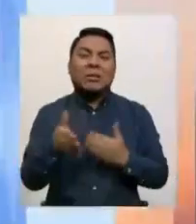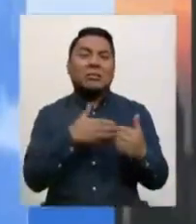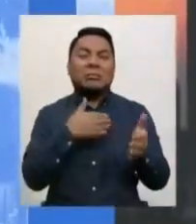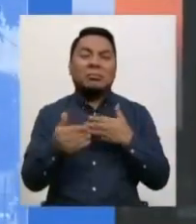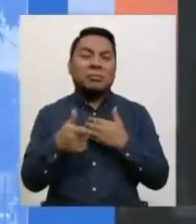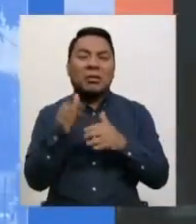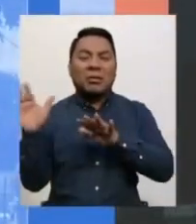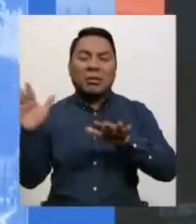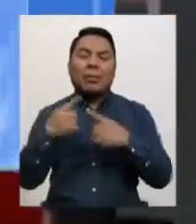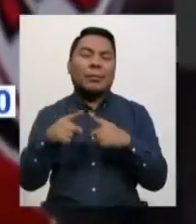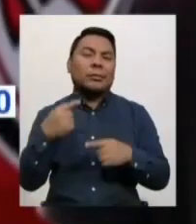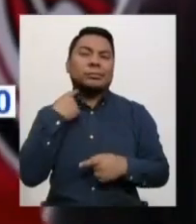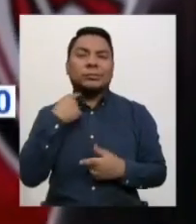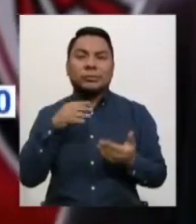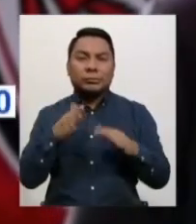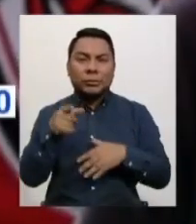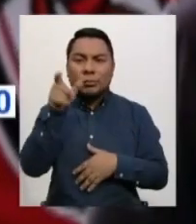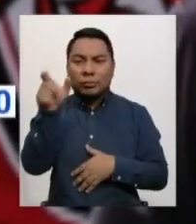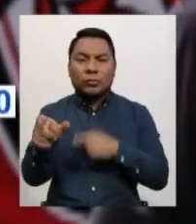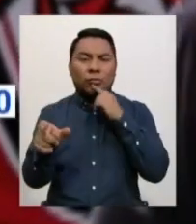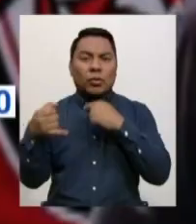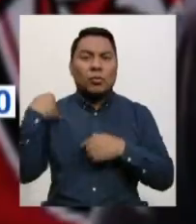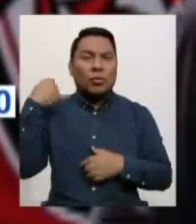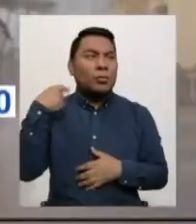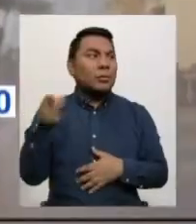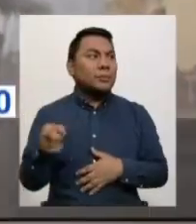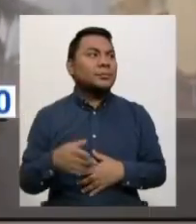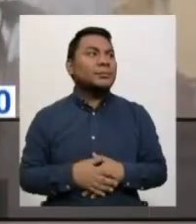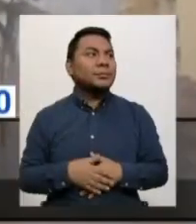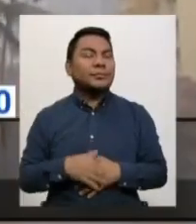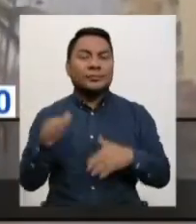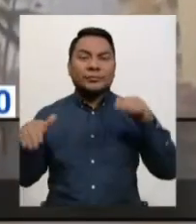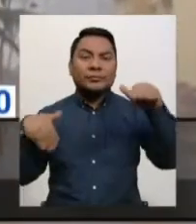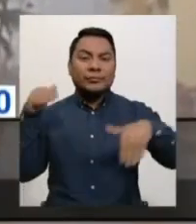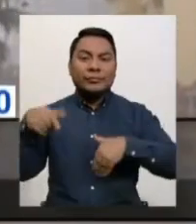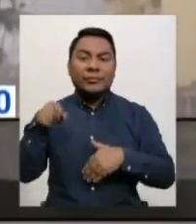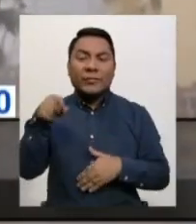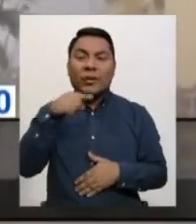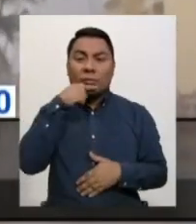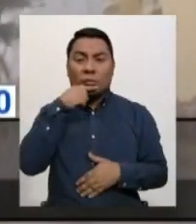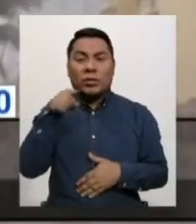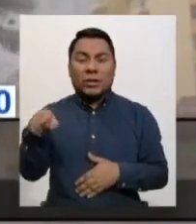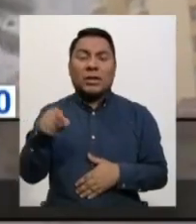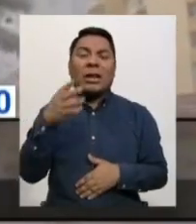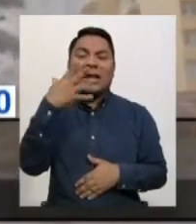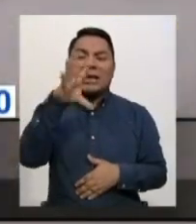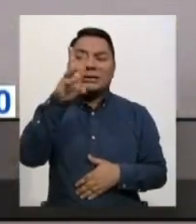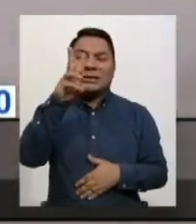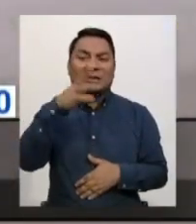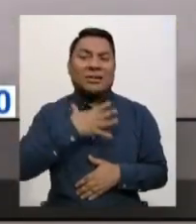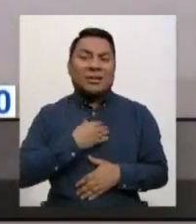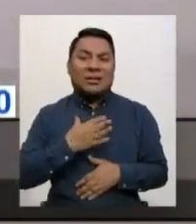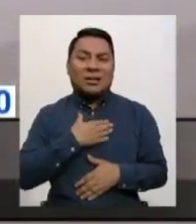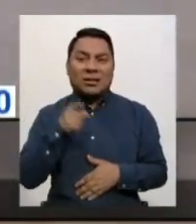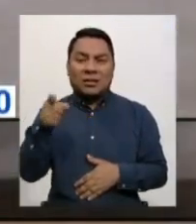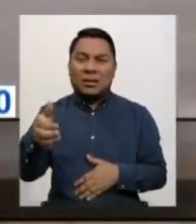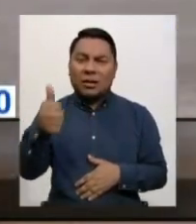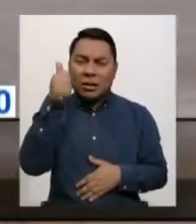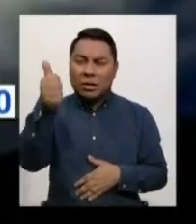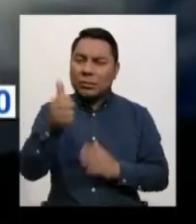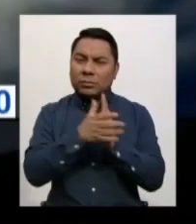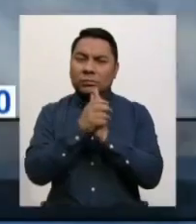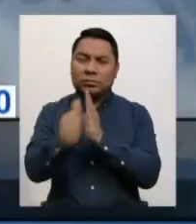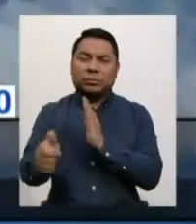las olas en la isla de Box by Box, en la costa este de Barbados. Venecia, de solo 16 años, era considerada una